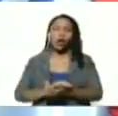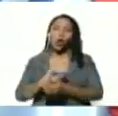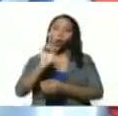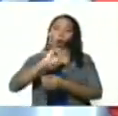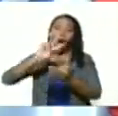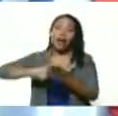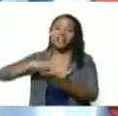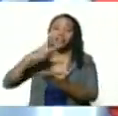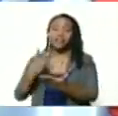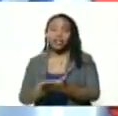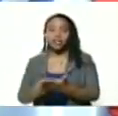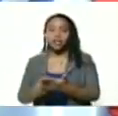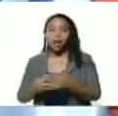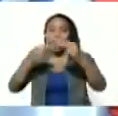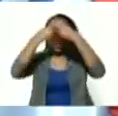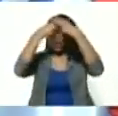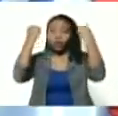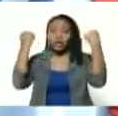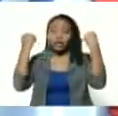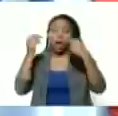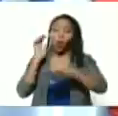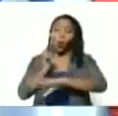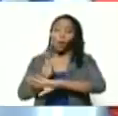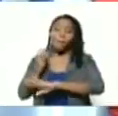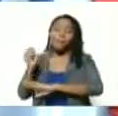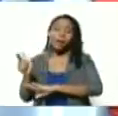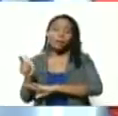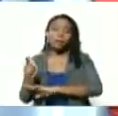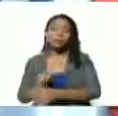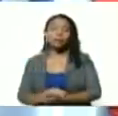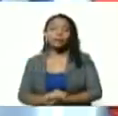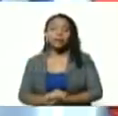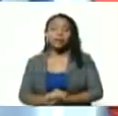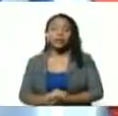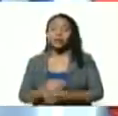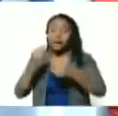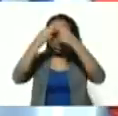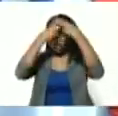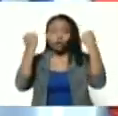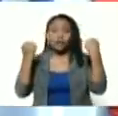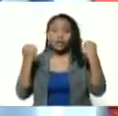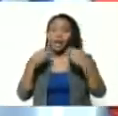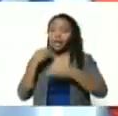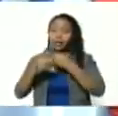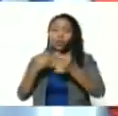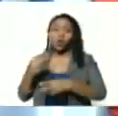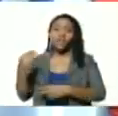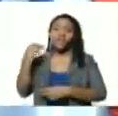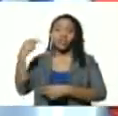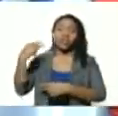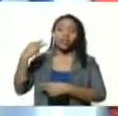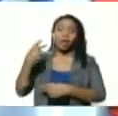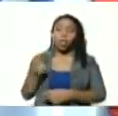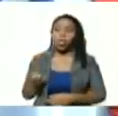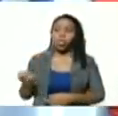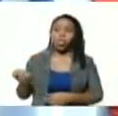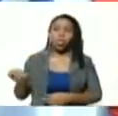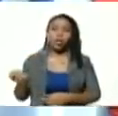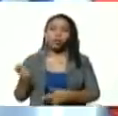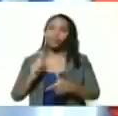revés, a un inocente en un culpable, si el inocente no ha querido ser víctima de la extorsión.